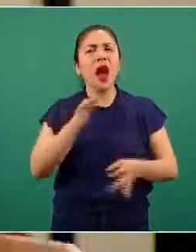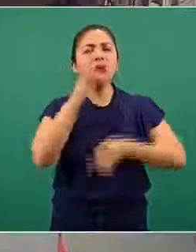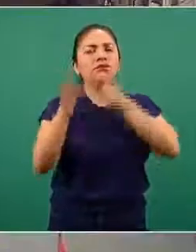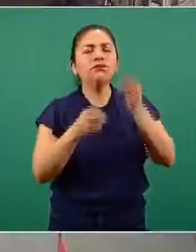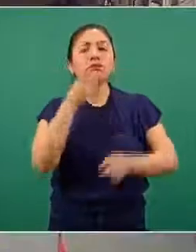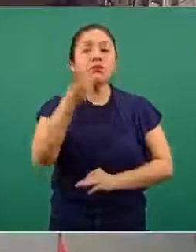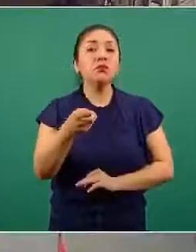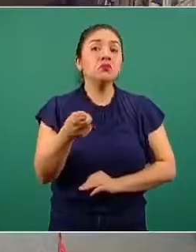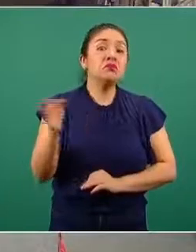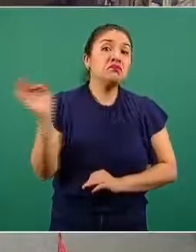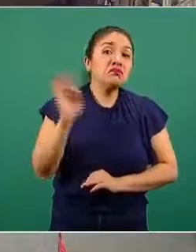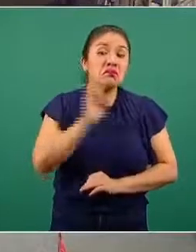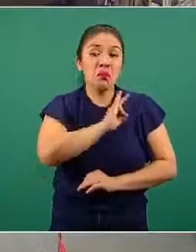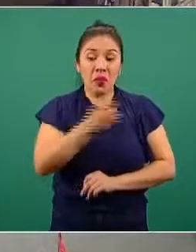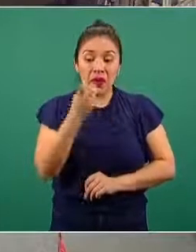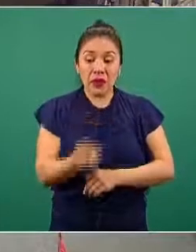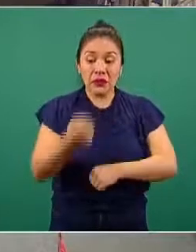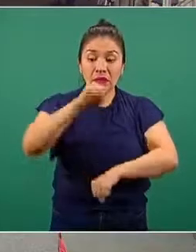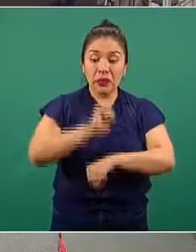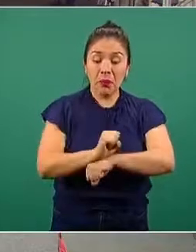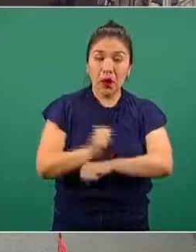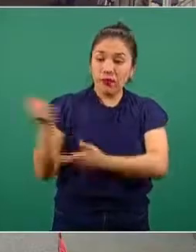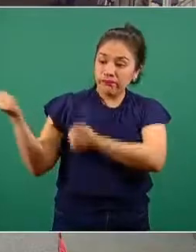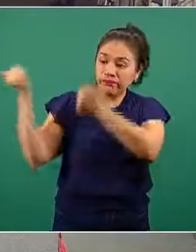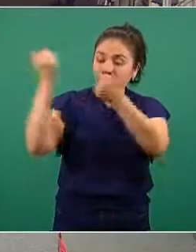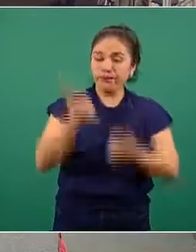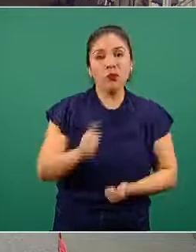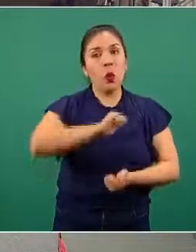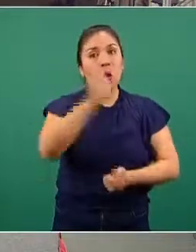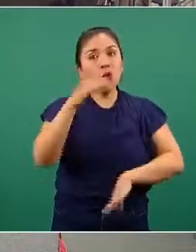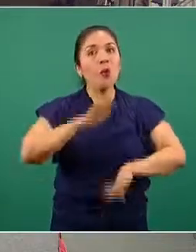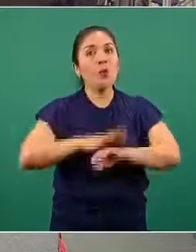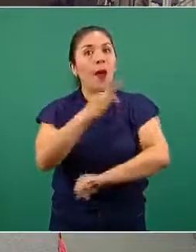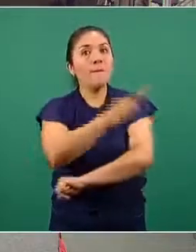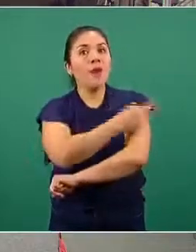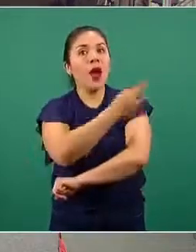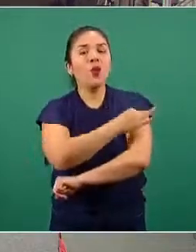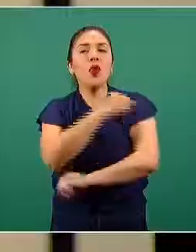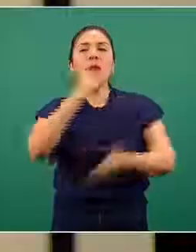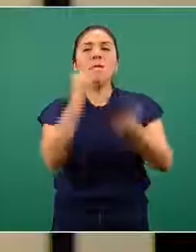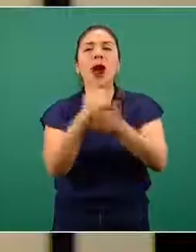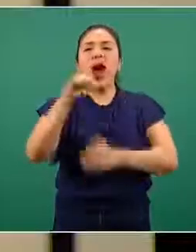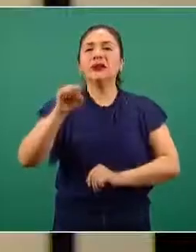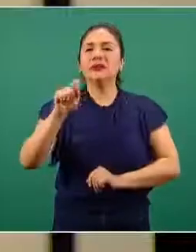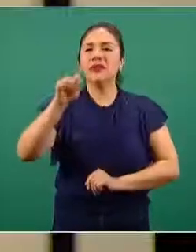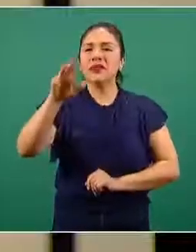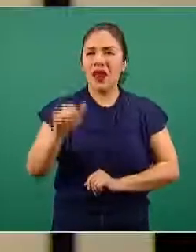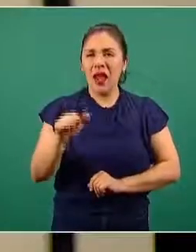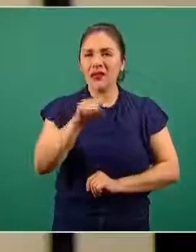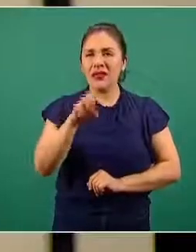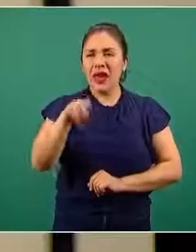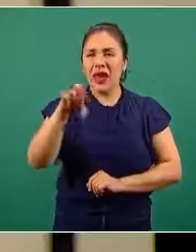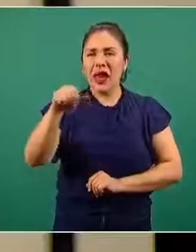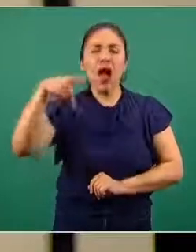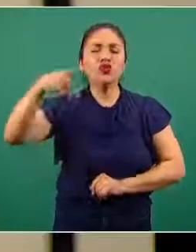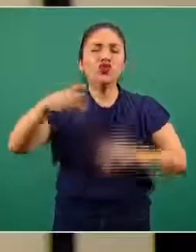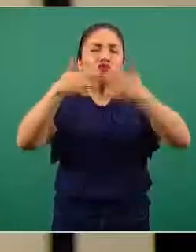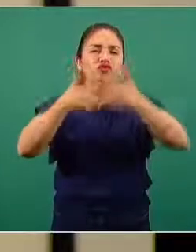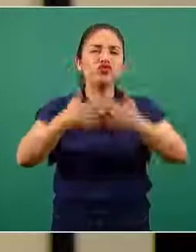que probablemente esta semana llegue un embarque o lleguen vacunas de AstraZeneca que son producidas en la